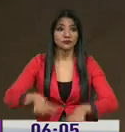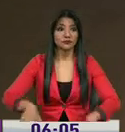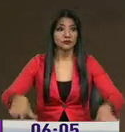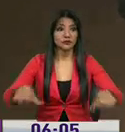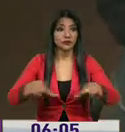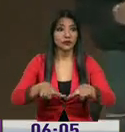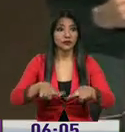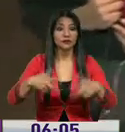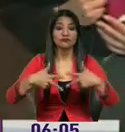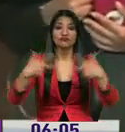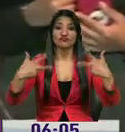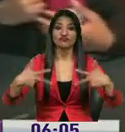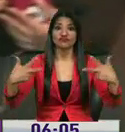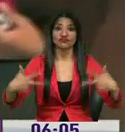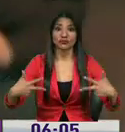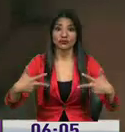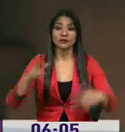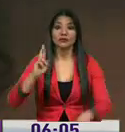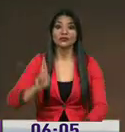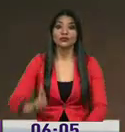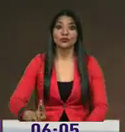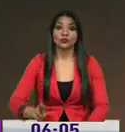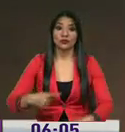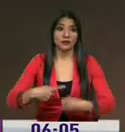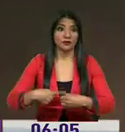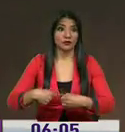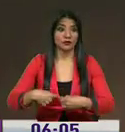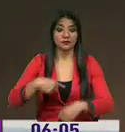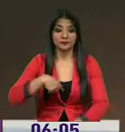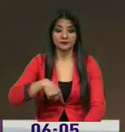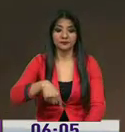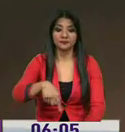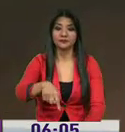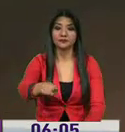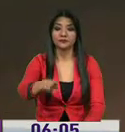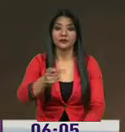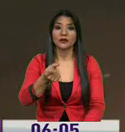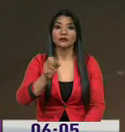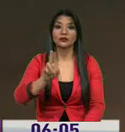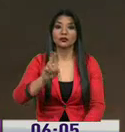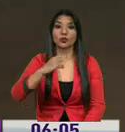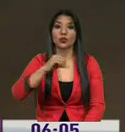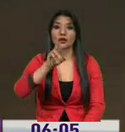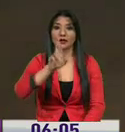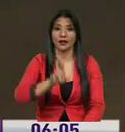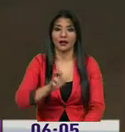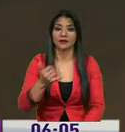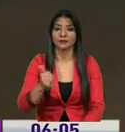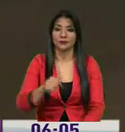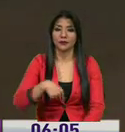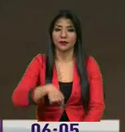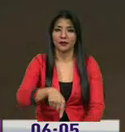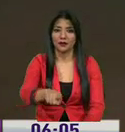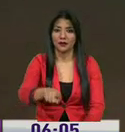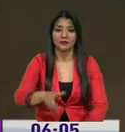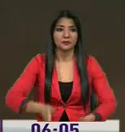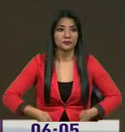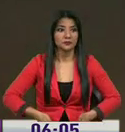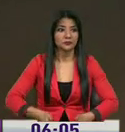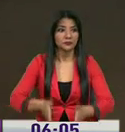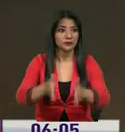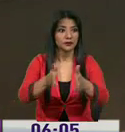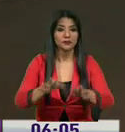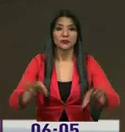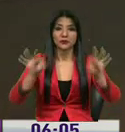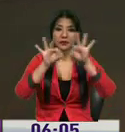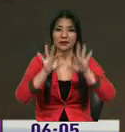de Chillo Gallo, en el sur de la capital, en especial sobre la avenida Mariscal Sucre, una de las arterias importantes de la capital,